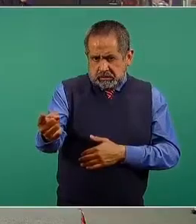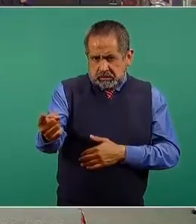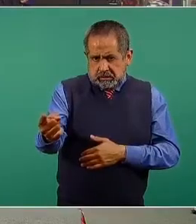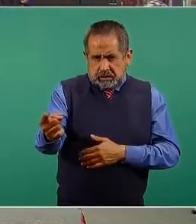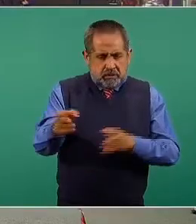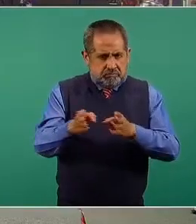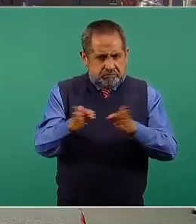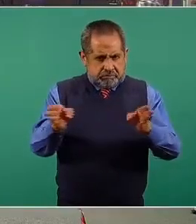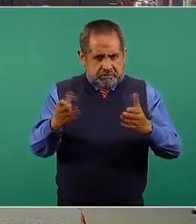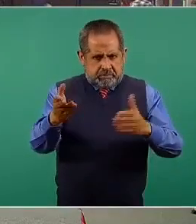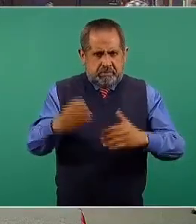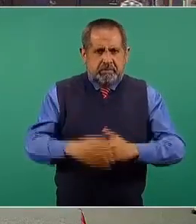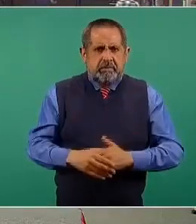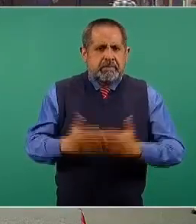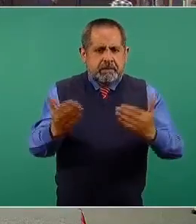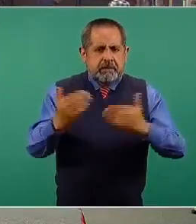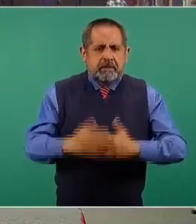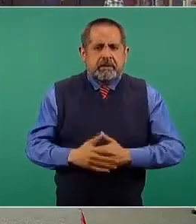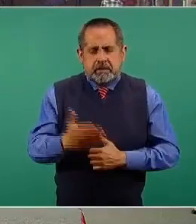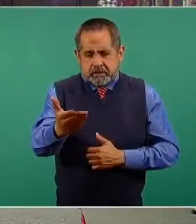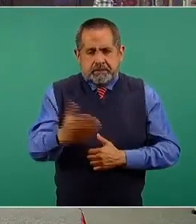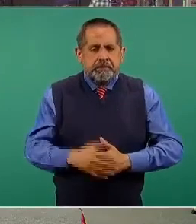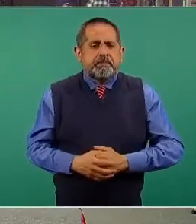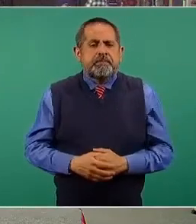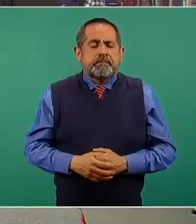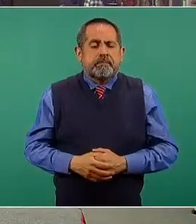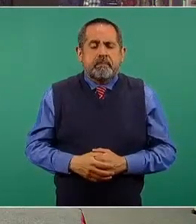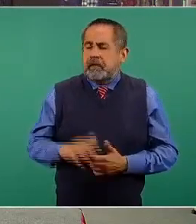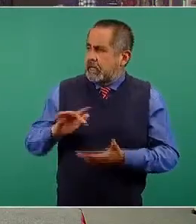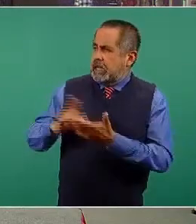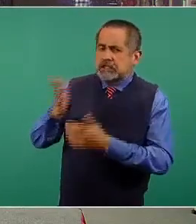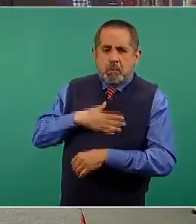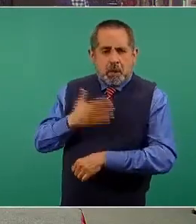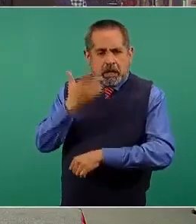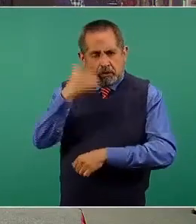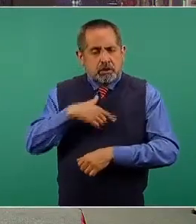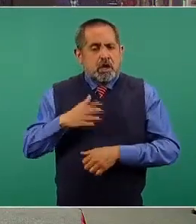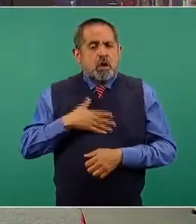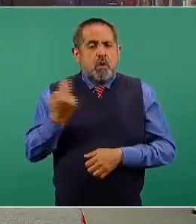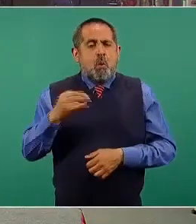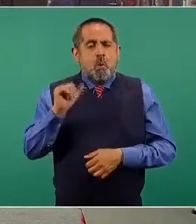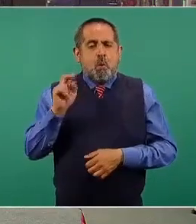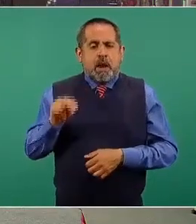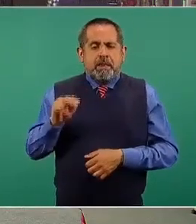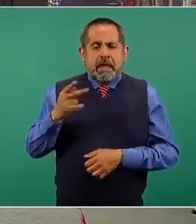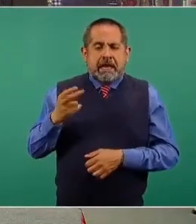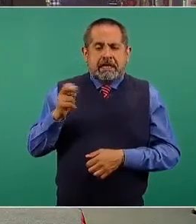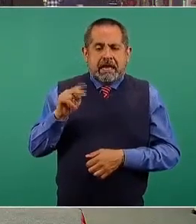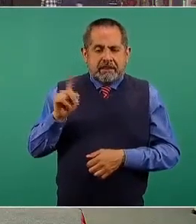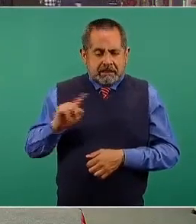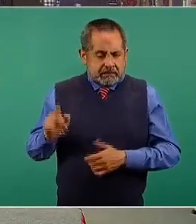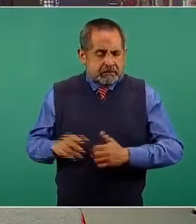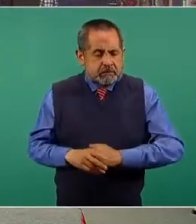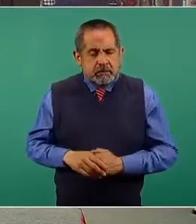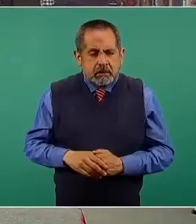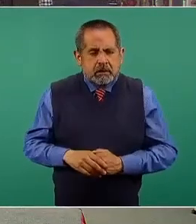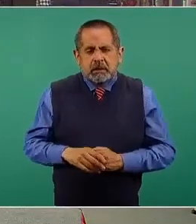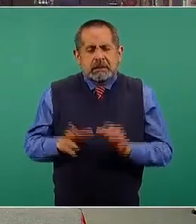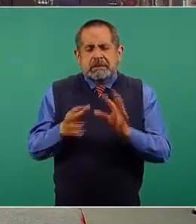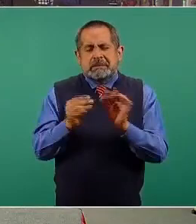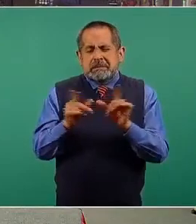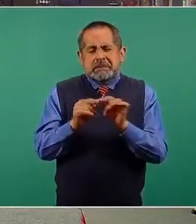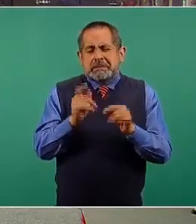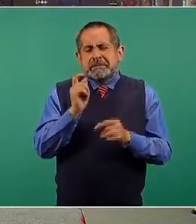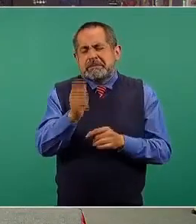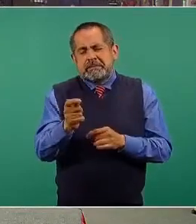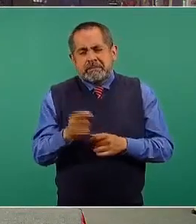los extremos. Adelante, compañero, por favor. Gracias. Muy buenas noches. Juan Hernández, del periódico Basta, de Grupo Pantón. Nada más para